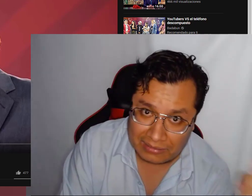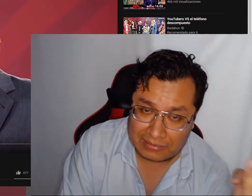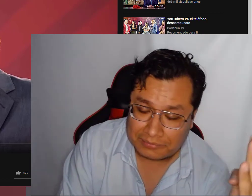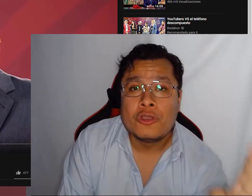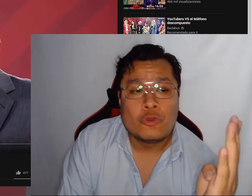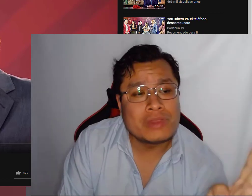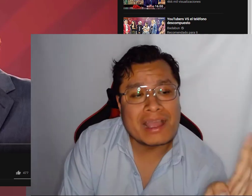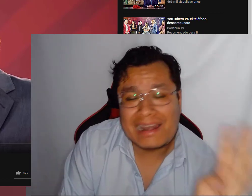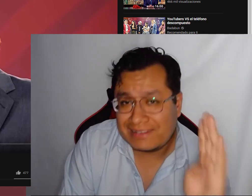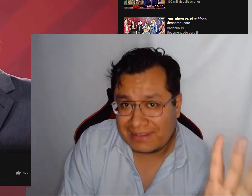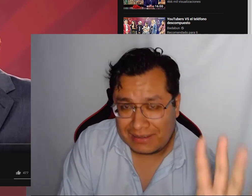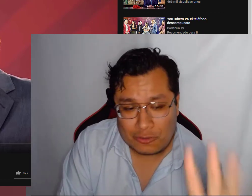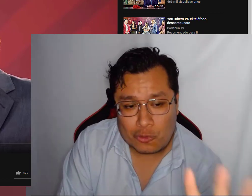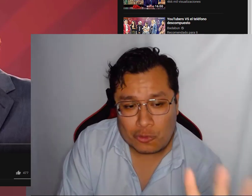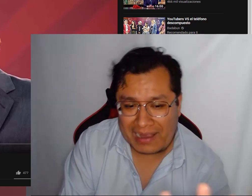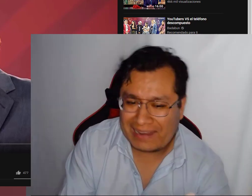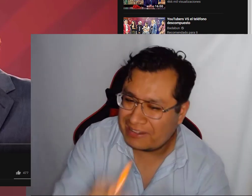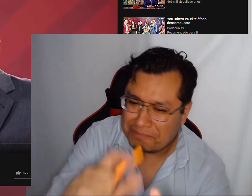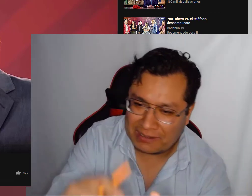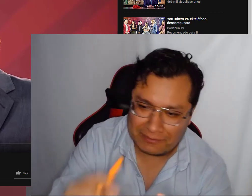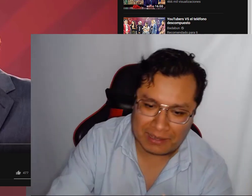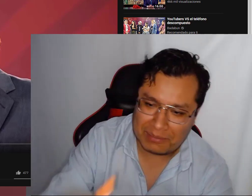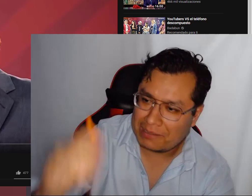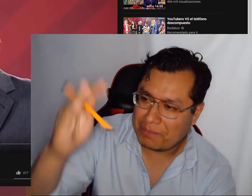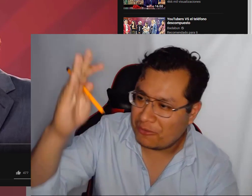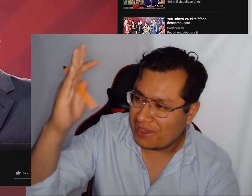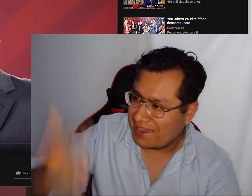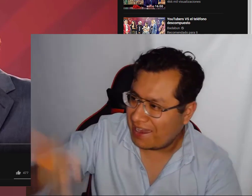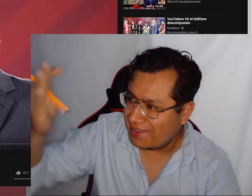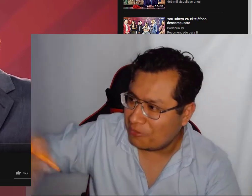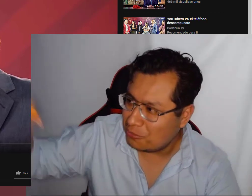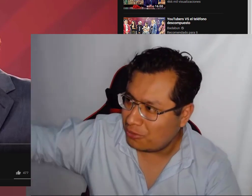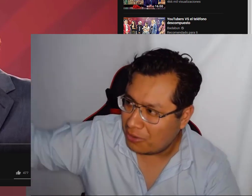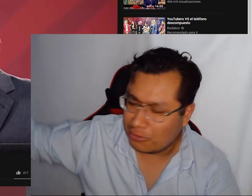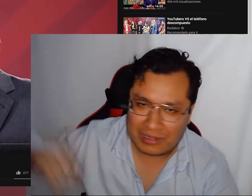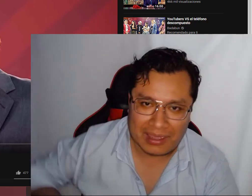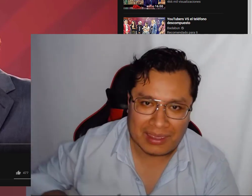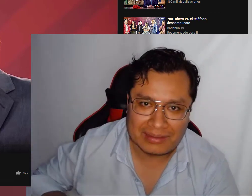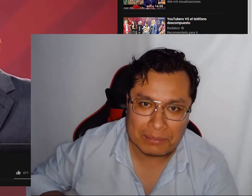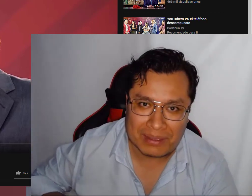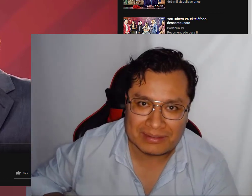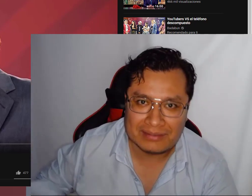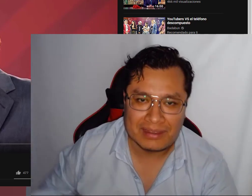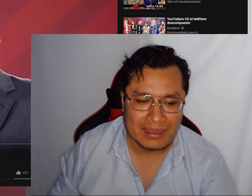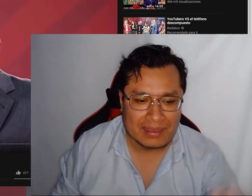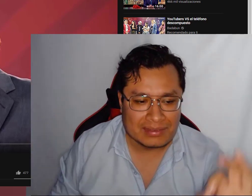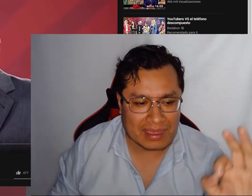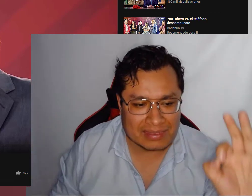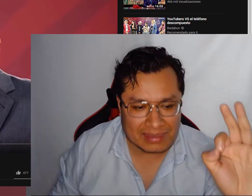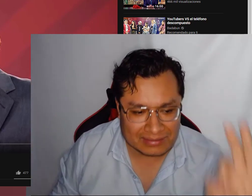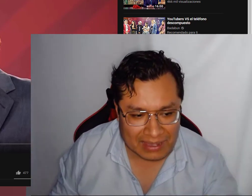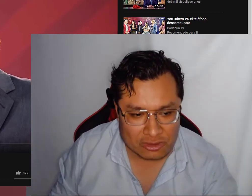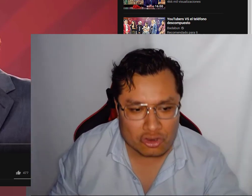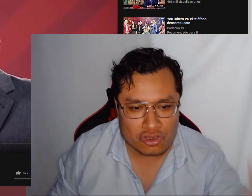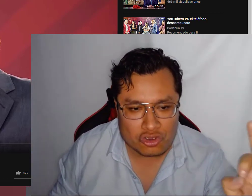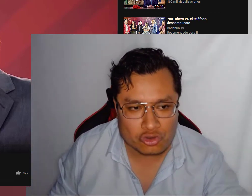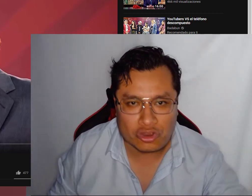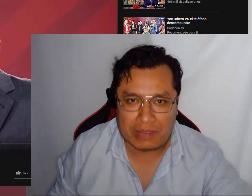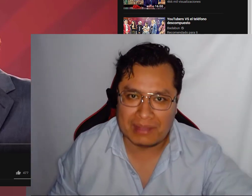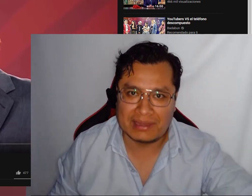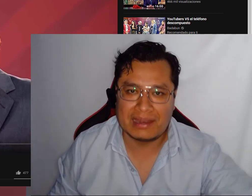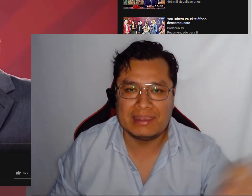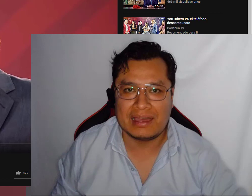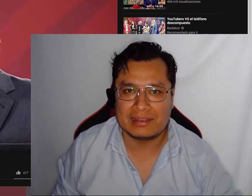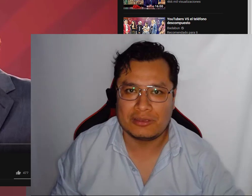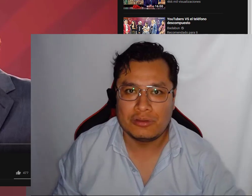habilidades una clase una clase específicamente pero en cada uno de los semestres de diseño y